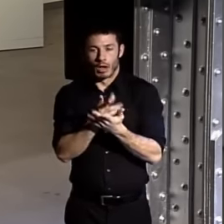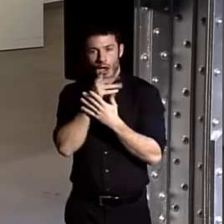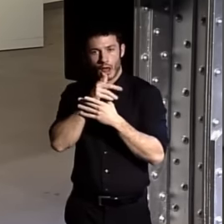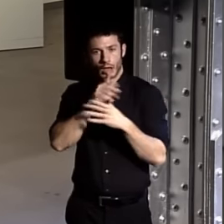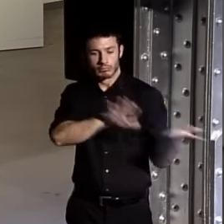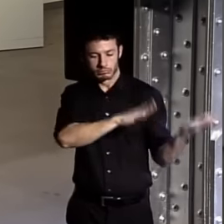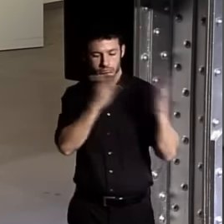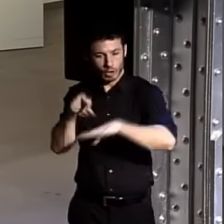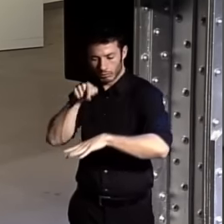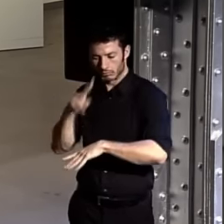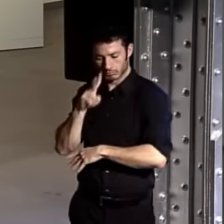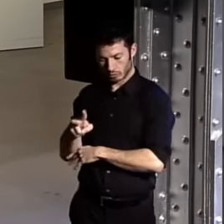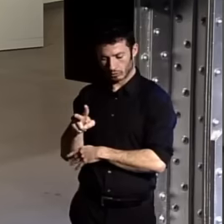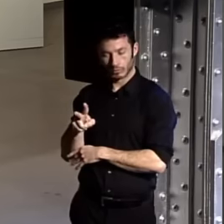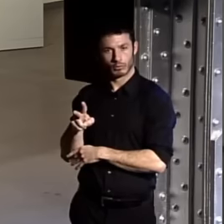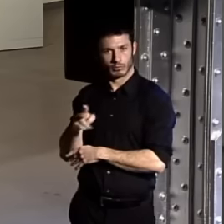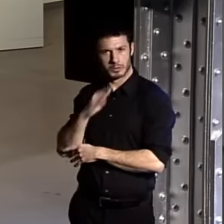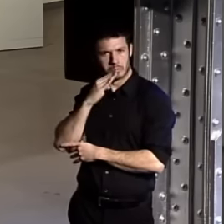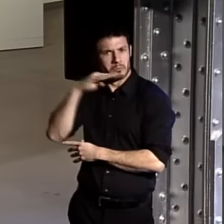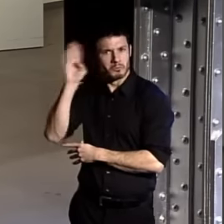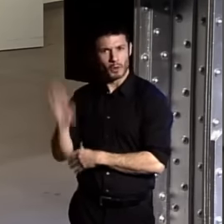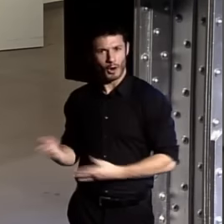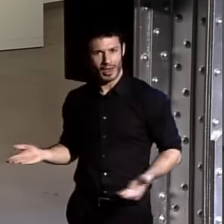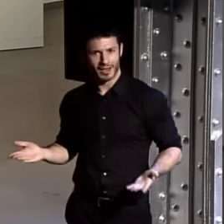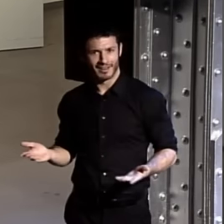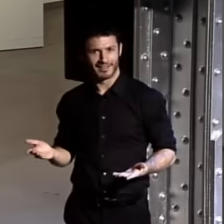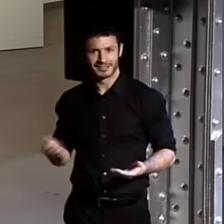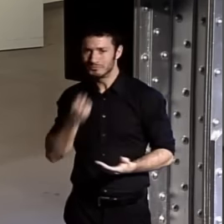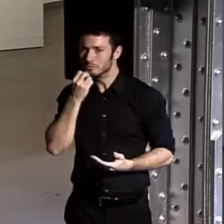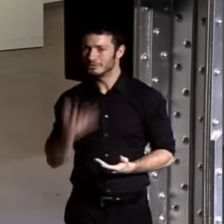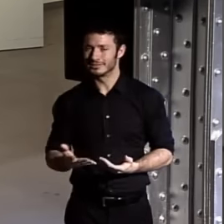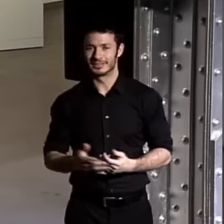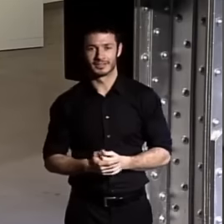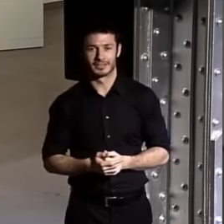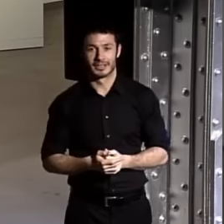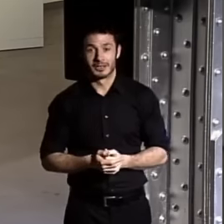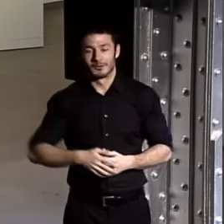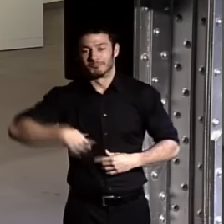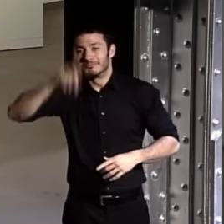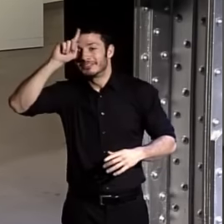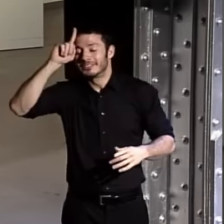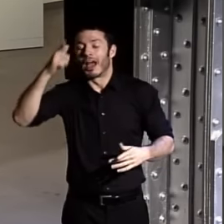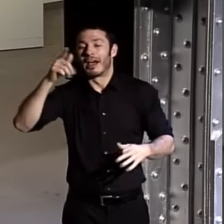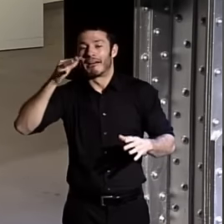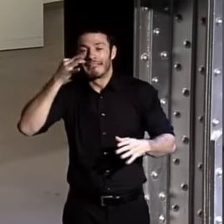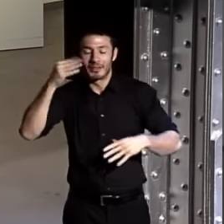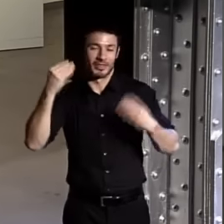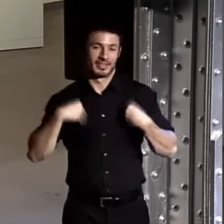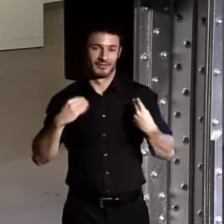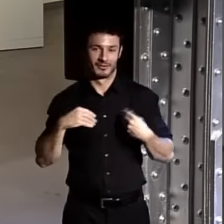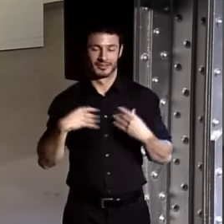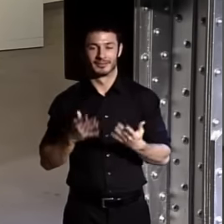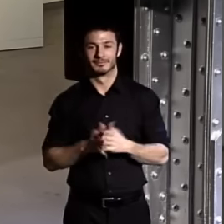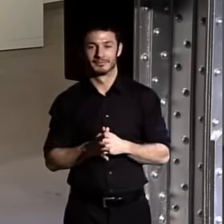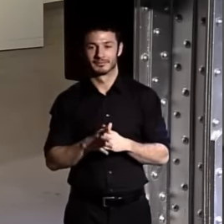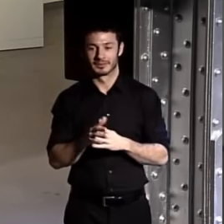Jo queda mal que lo diga pero me Mola mucho como me quedó entonces pues yo que sé he disfrutado muchísimo dibujándolos y como